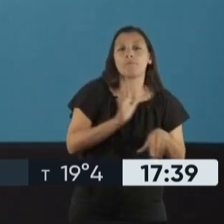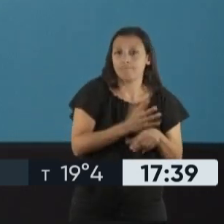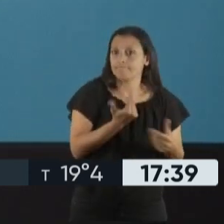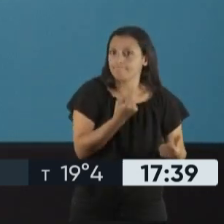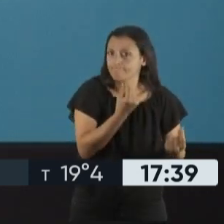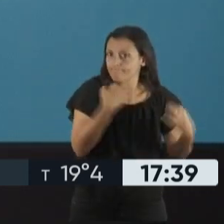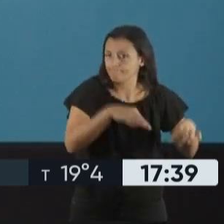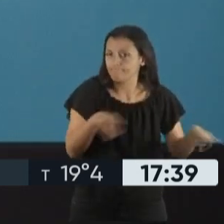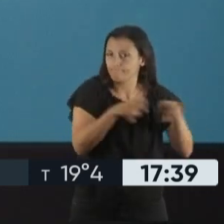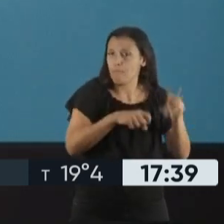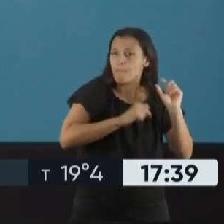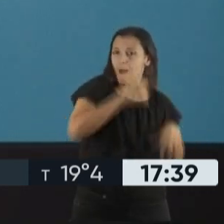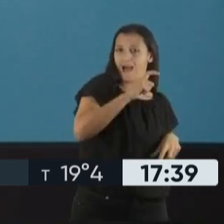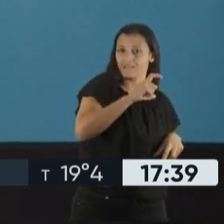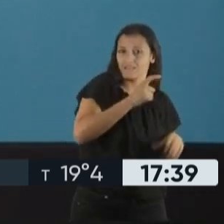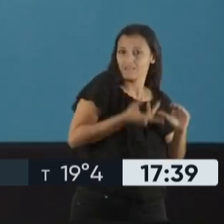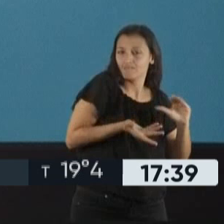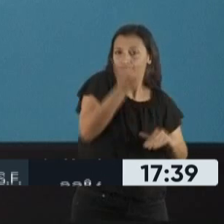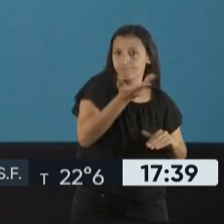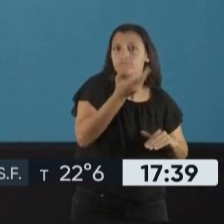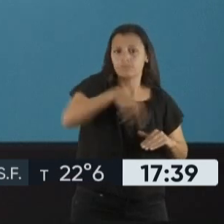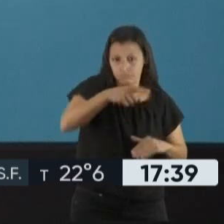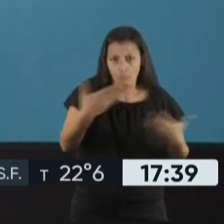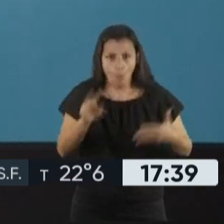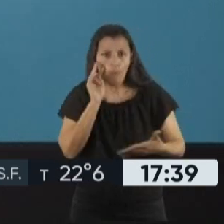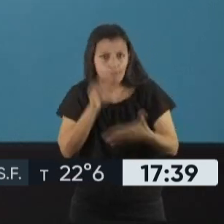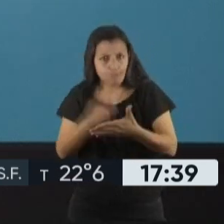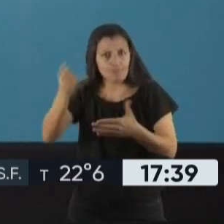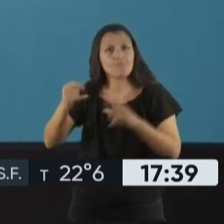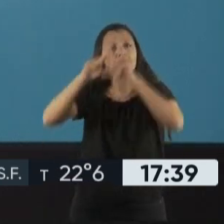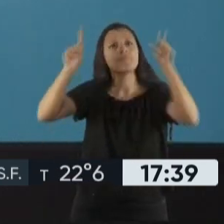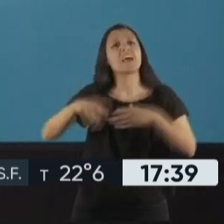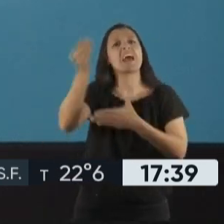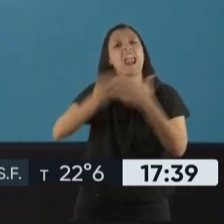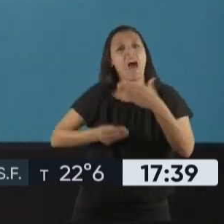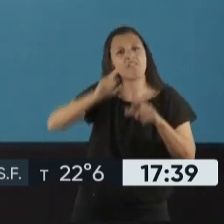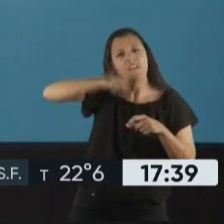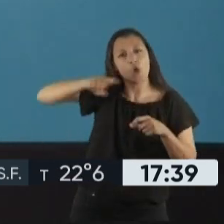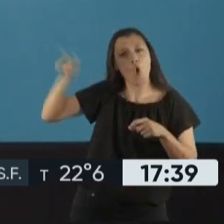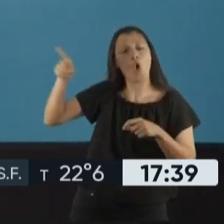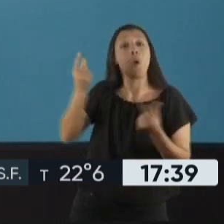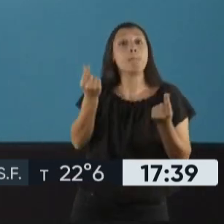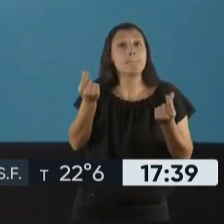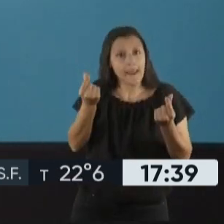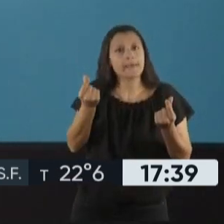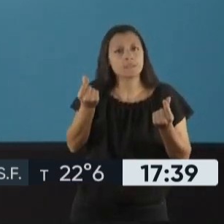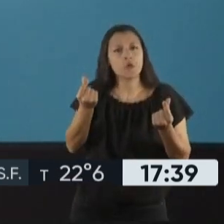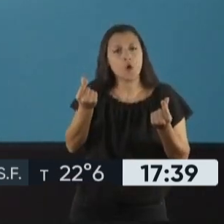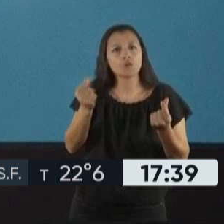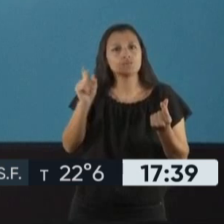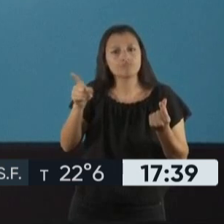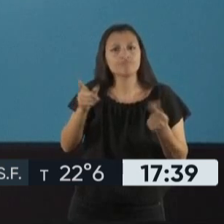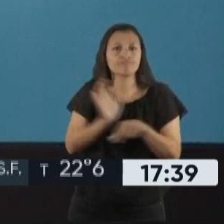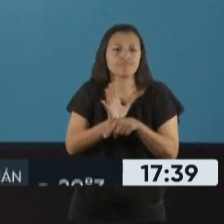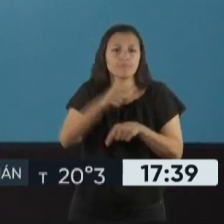han experimentado aumentos muy grandes. Lo pueden ver en este gráfico. Los precios de lo que determina